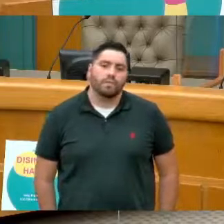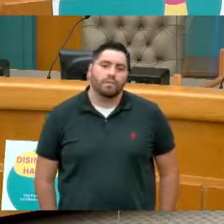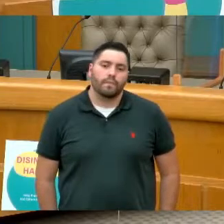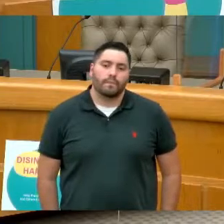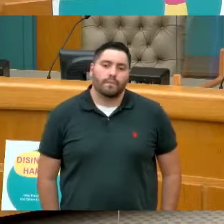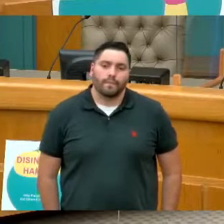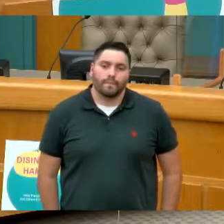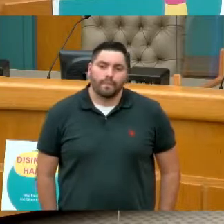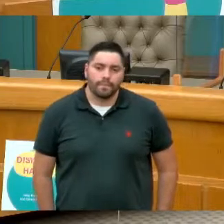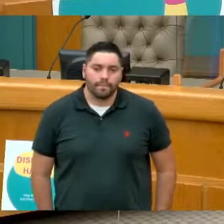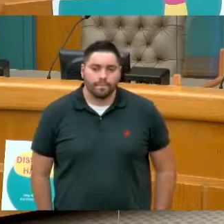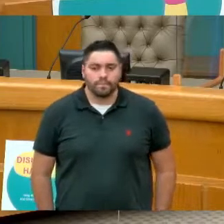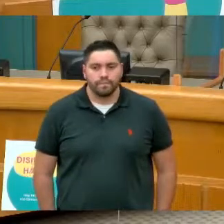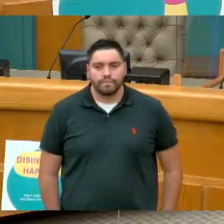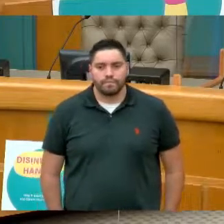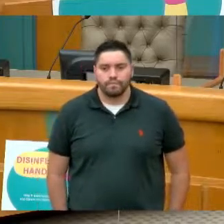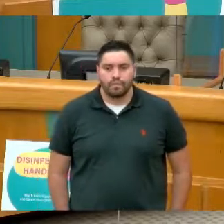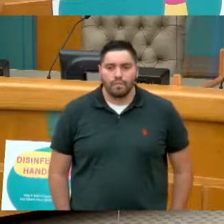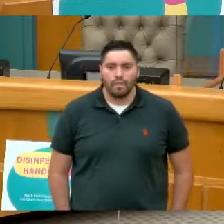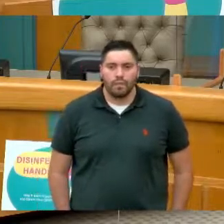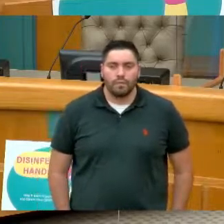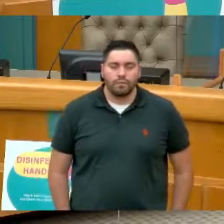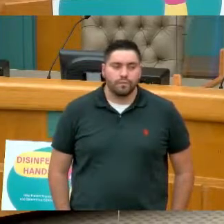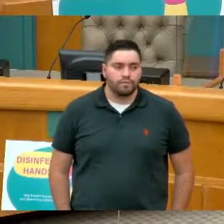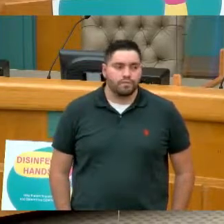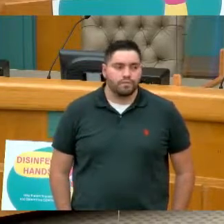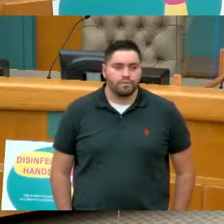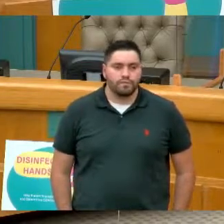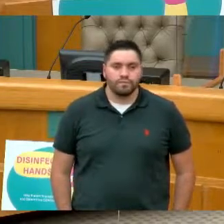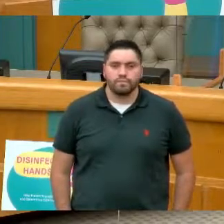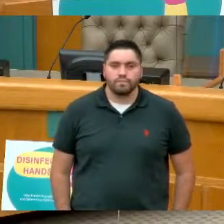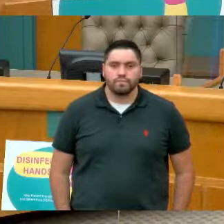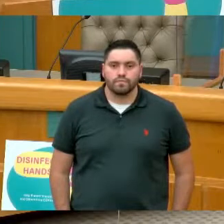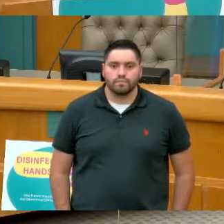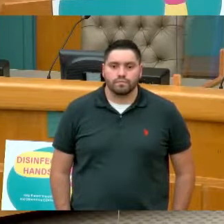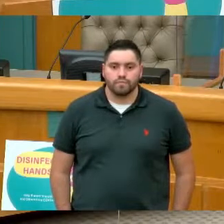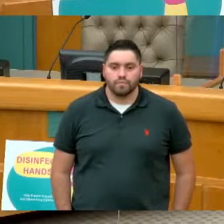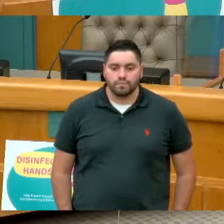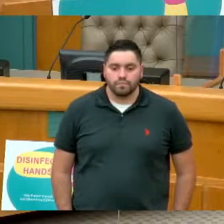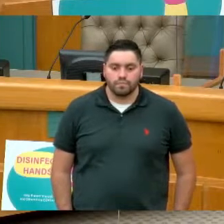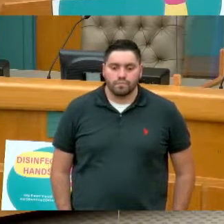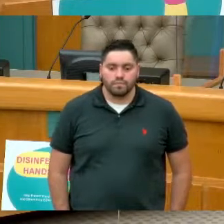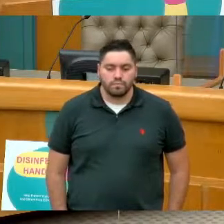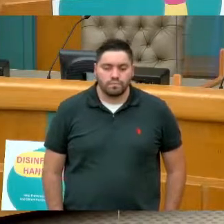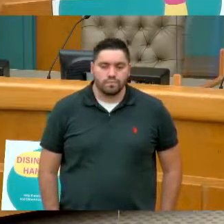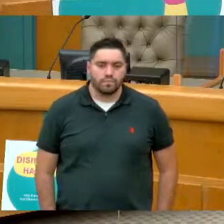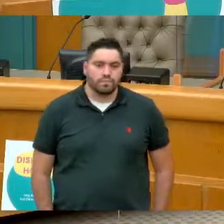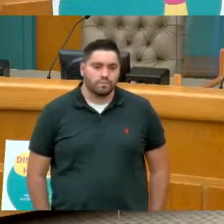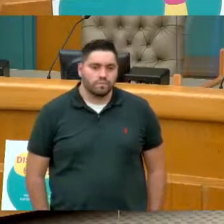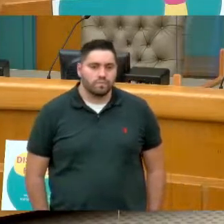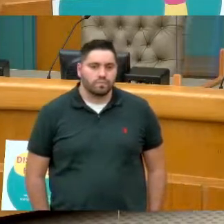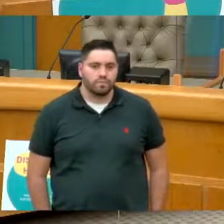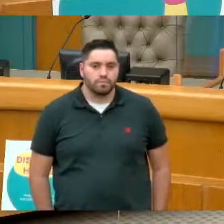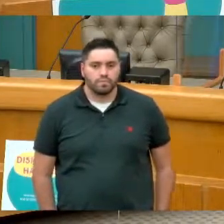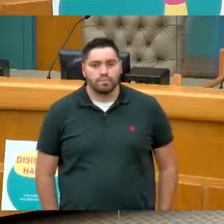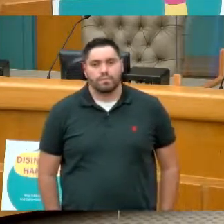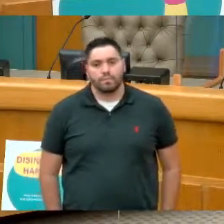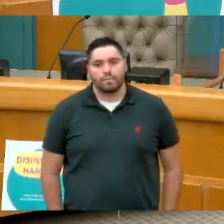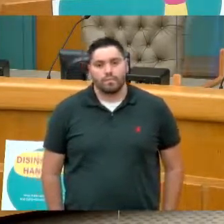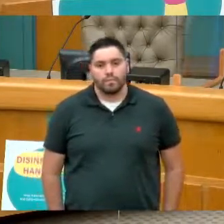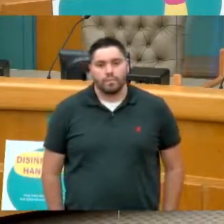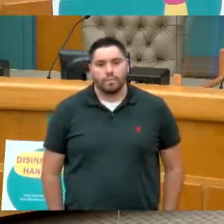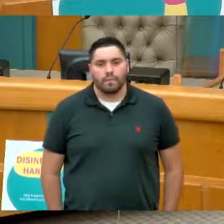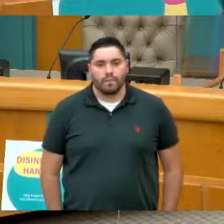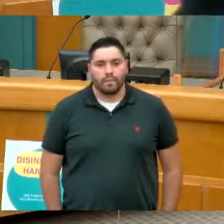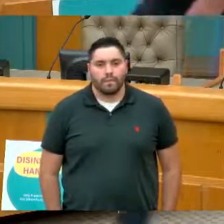Los lugares para llevar a cabo la votación estarán seguros, pero este ha sido un gasto no presupuestado. Afortunadamente contamos con fondos. El condado de Nueces solicitó y